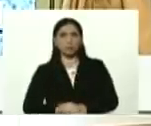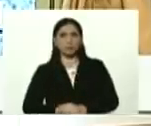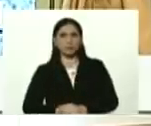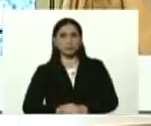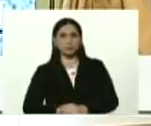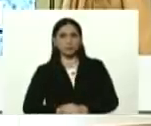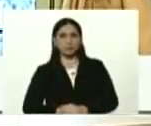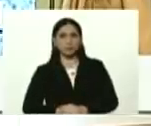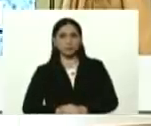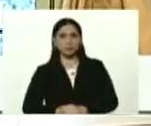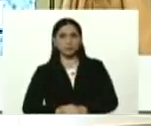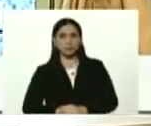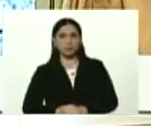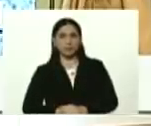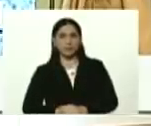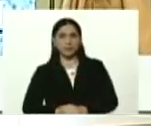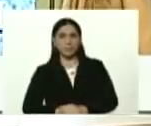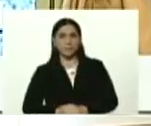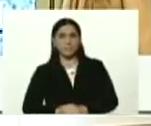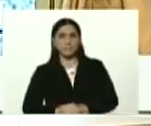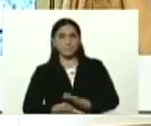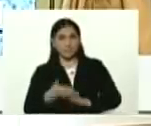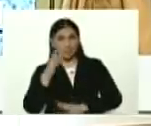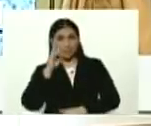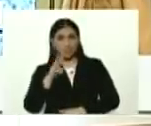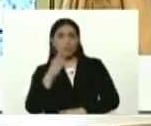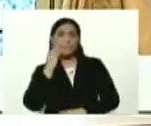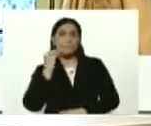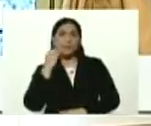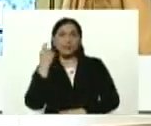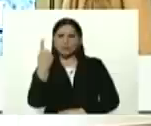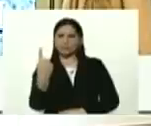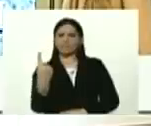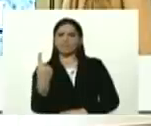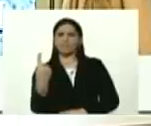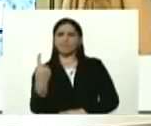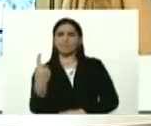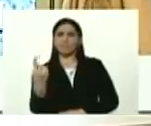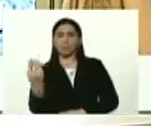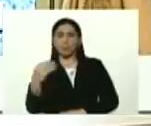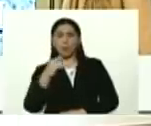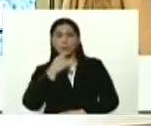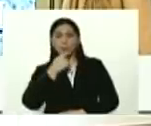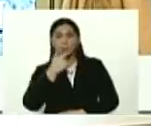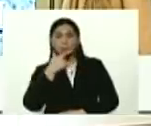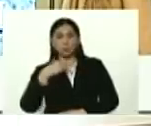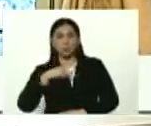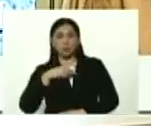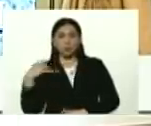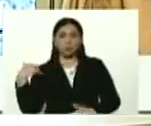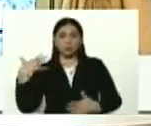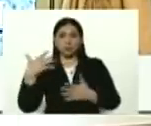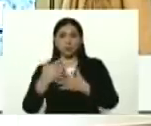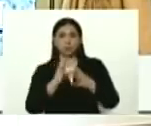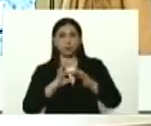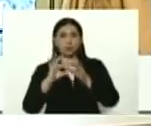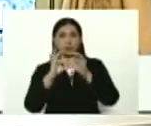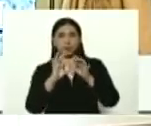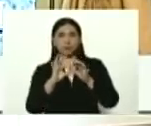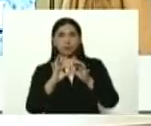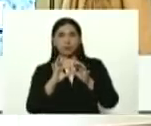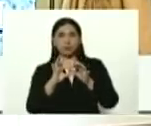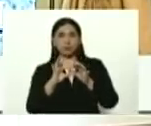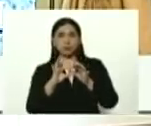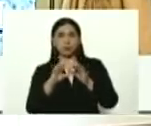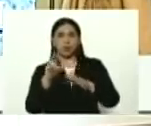Allá vamos a ver una de las experiencias más bonitas que hemos venido articulando, que es